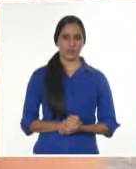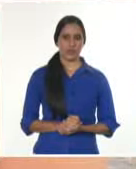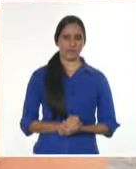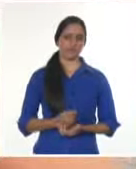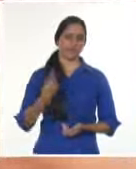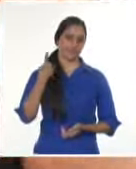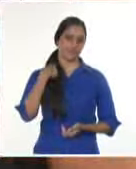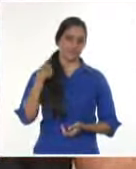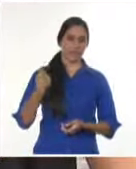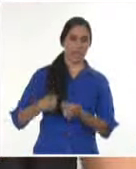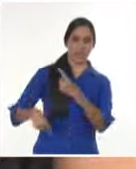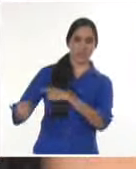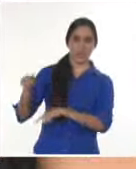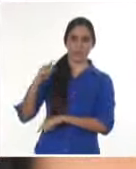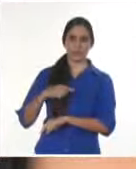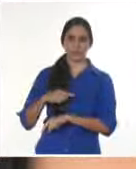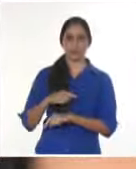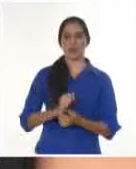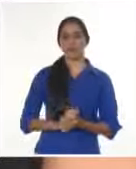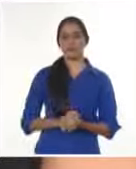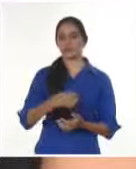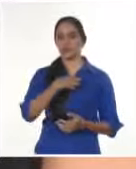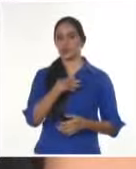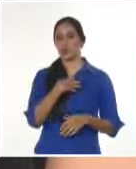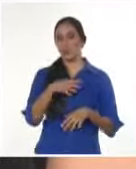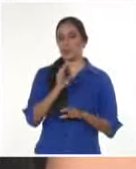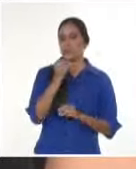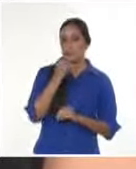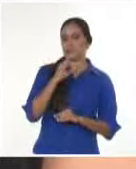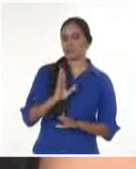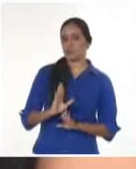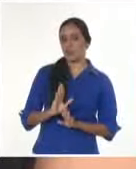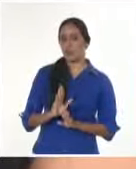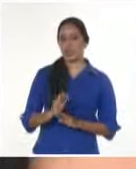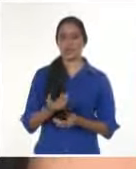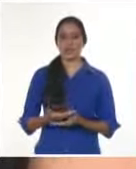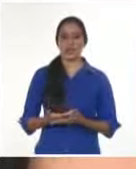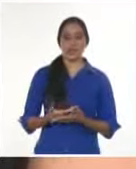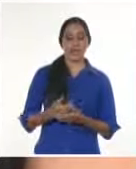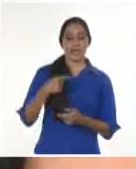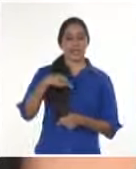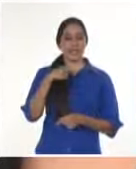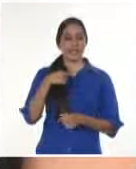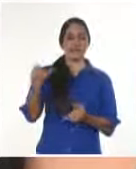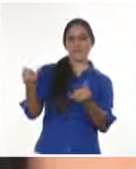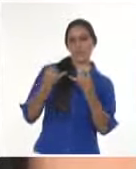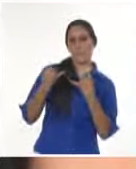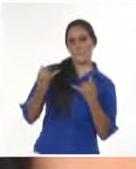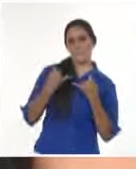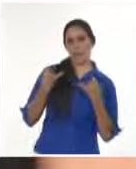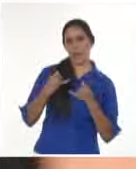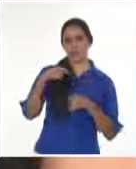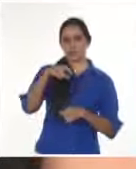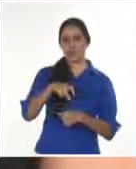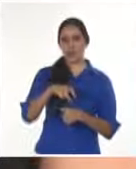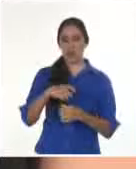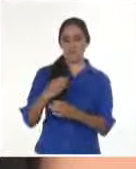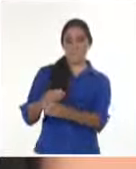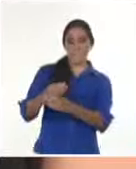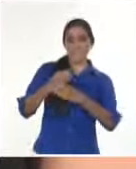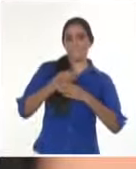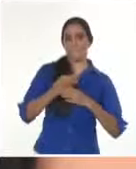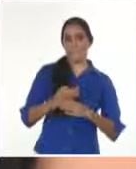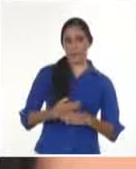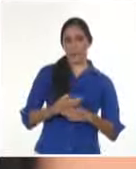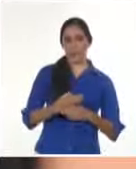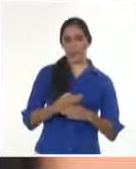Pasado tuve la grata, es decir, fue muy grato recibir la noticia que había sido parte del premio de la Academia de Ciencias de